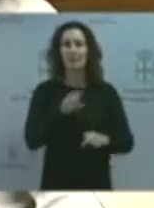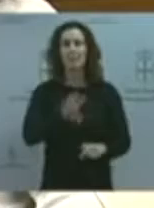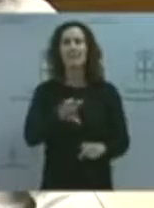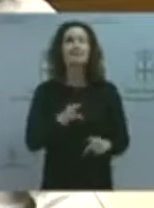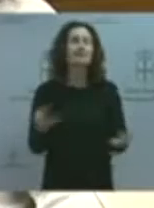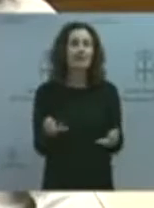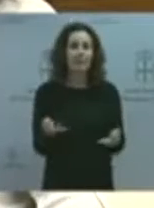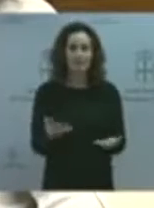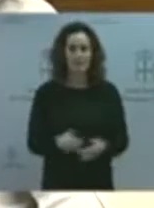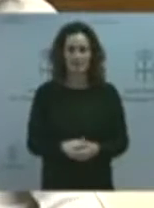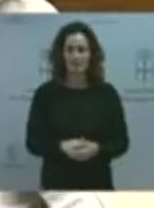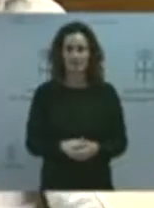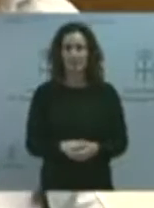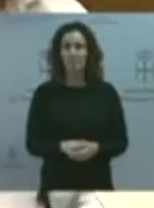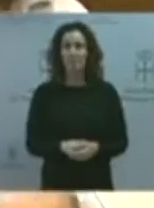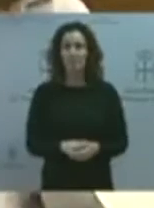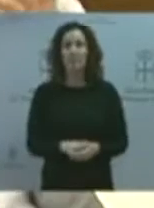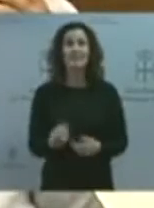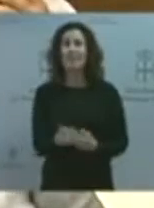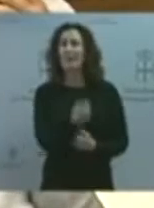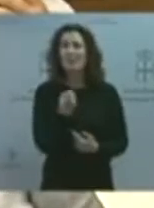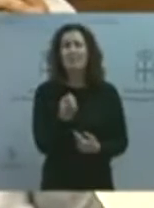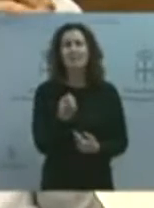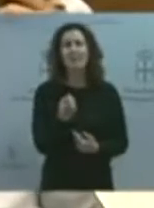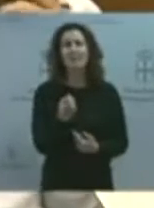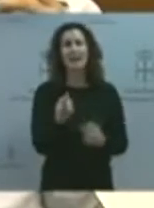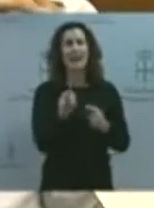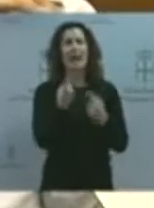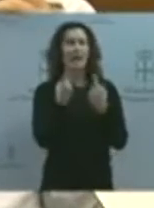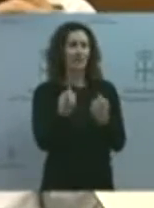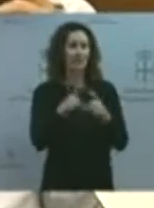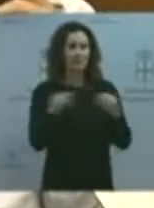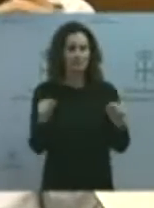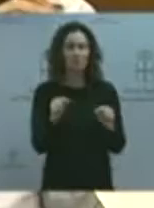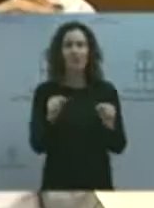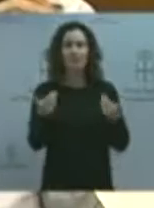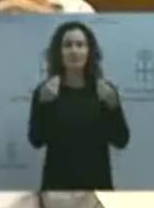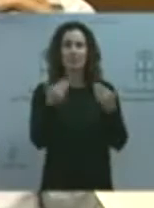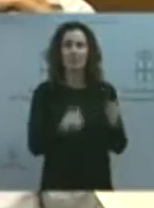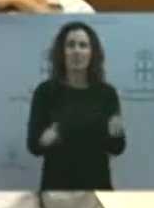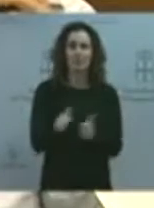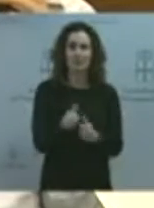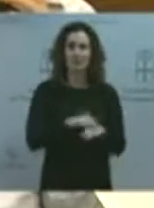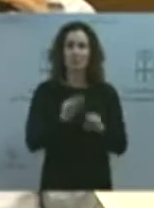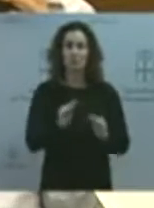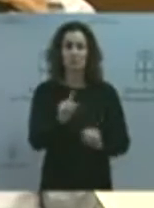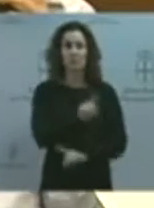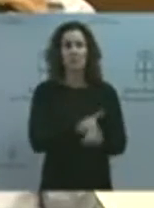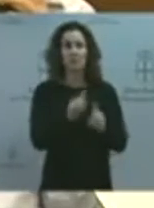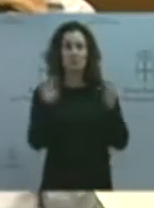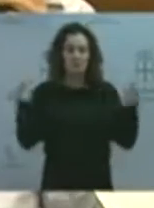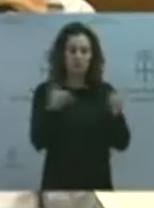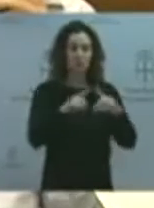necesita Asturias atención preferente a algunos de sus problemas. Lo decíamos el otro día y lo llevamos diciendo años.